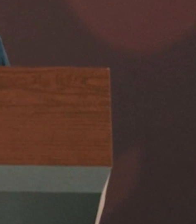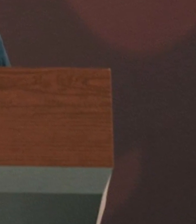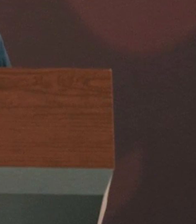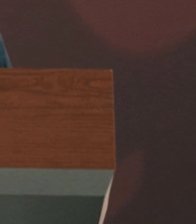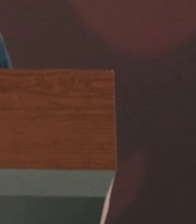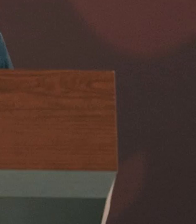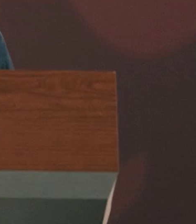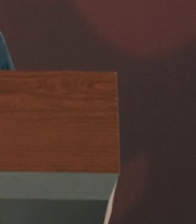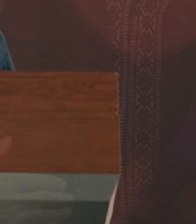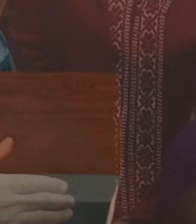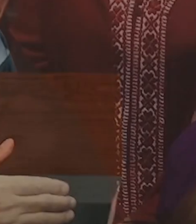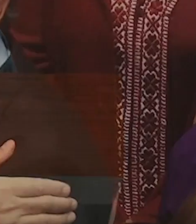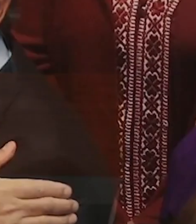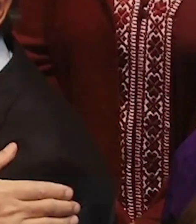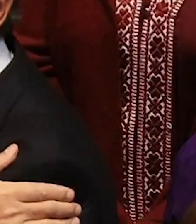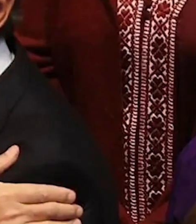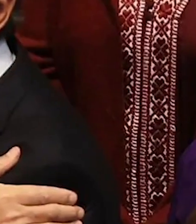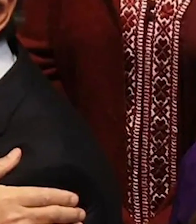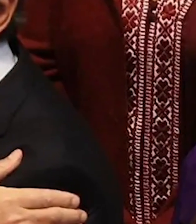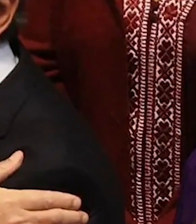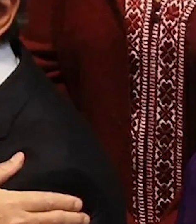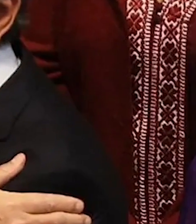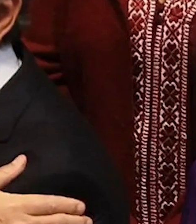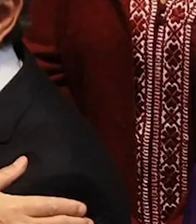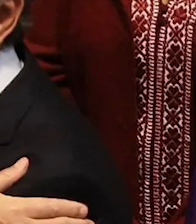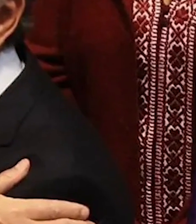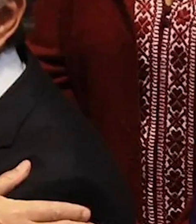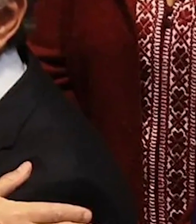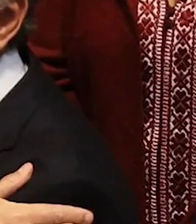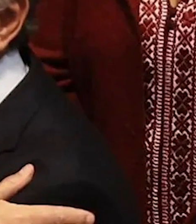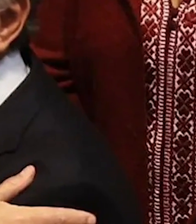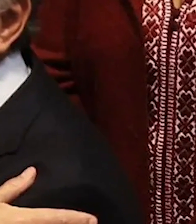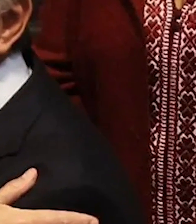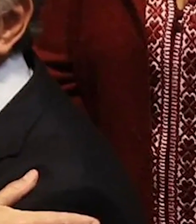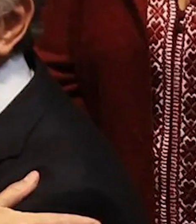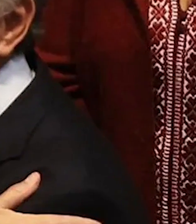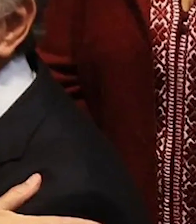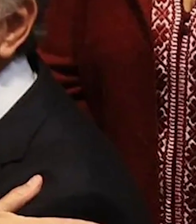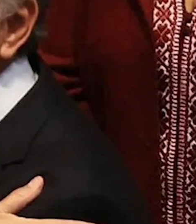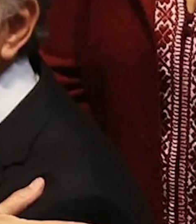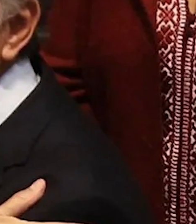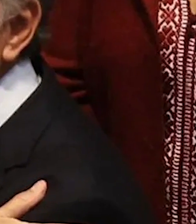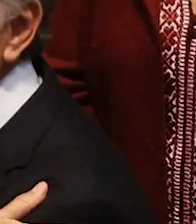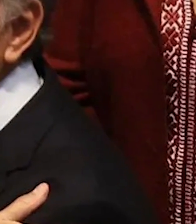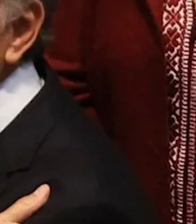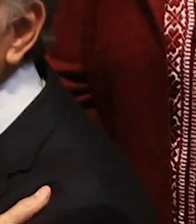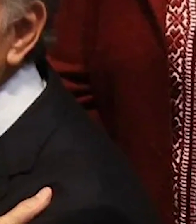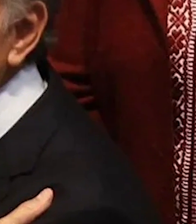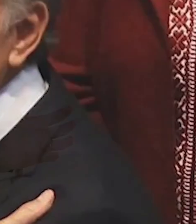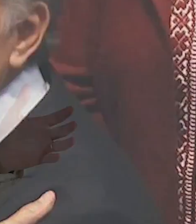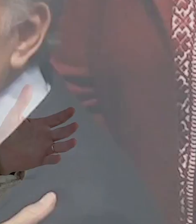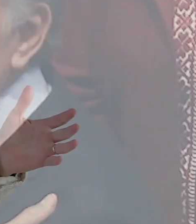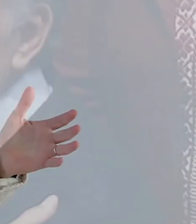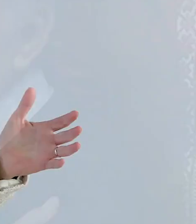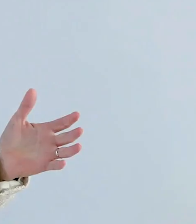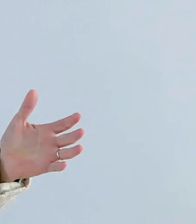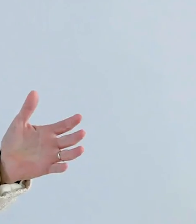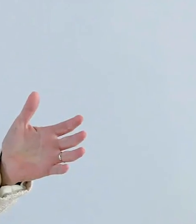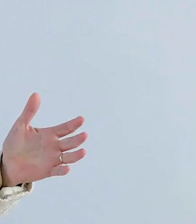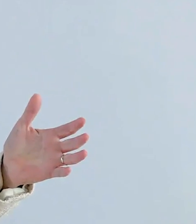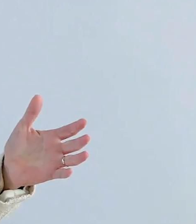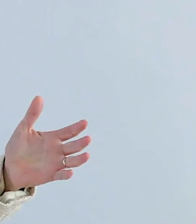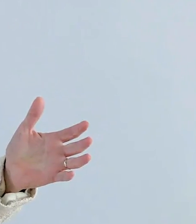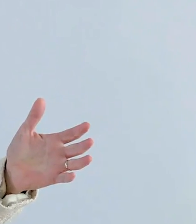una conversación entre el senador de morena Adán Augusto López y Miguel Ángel yunes Eso no significa que haya existido un acuerdo oscuro por su